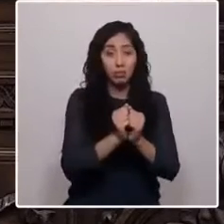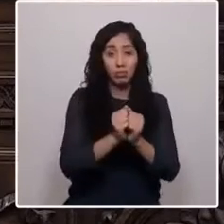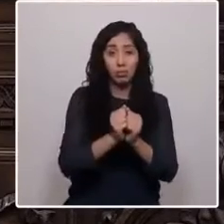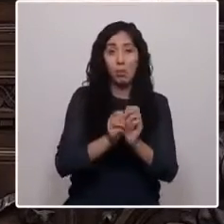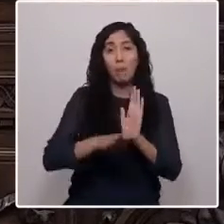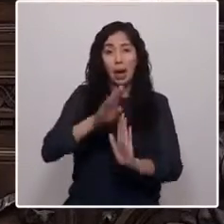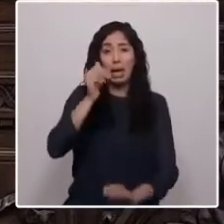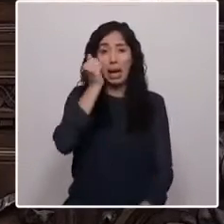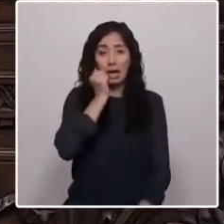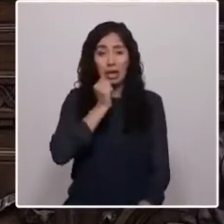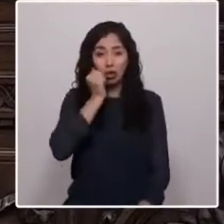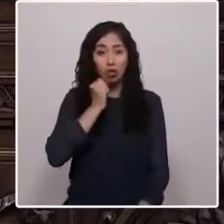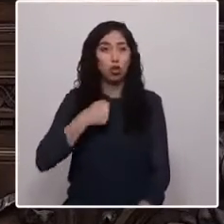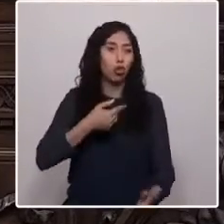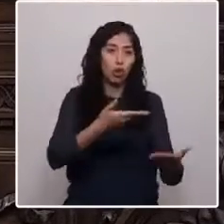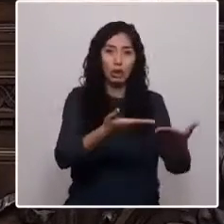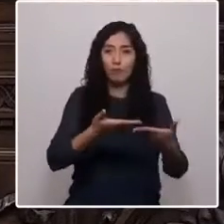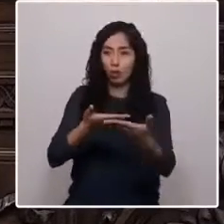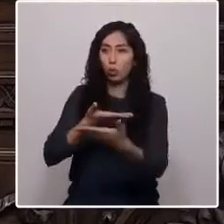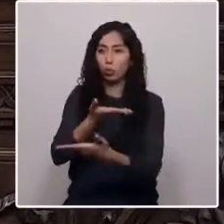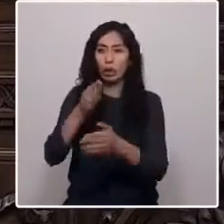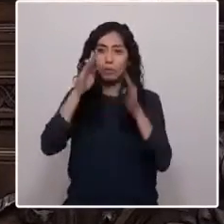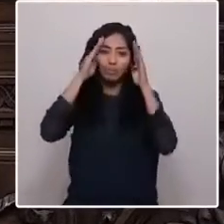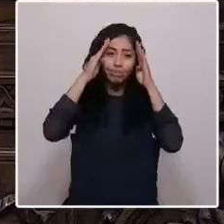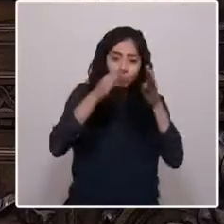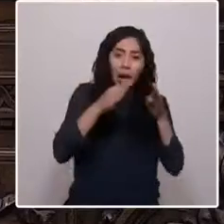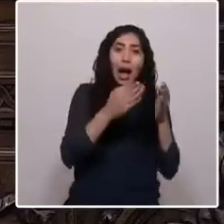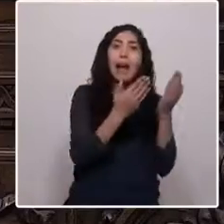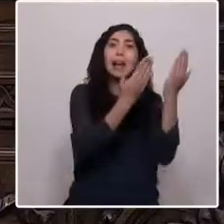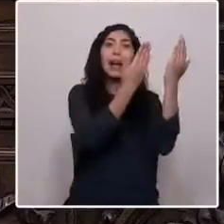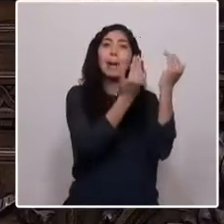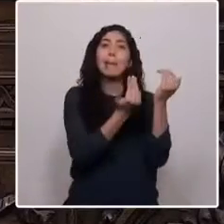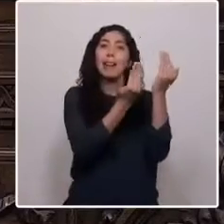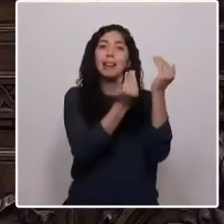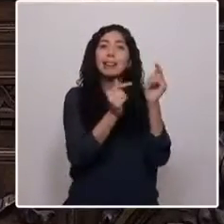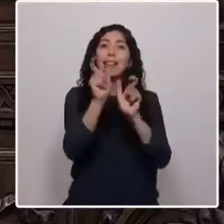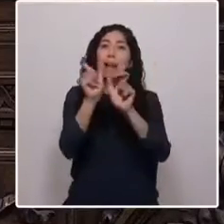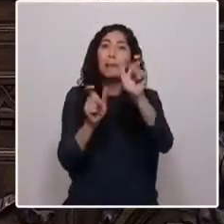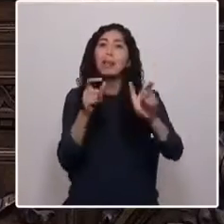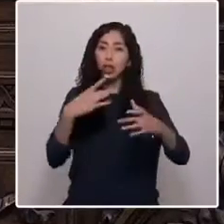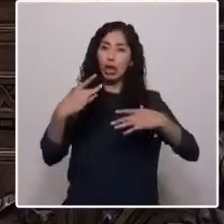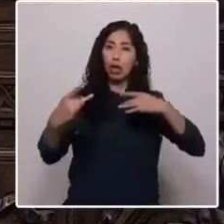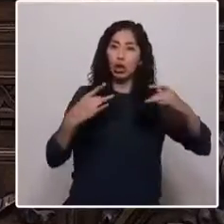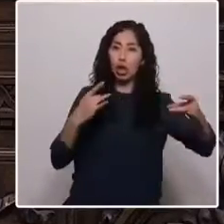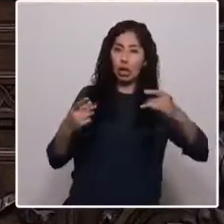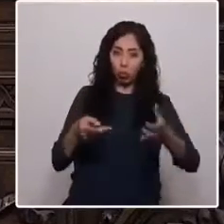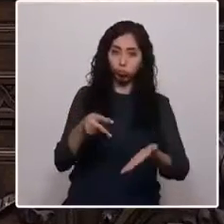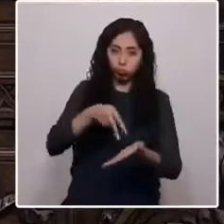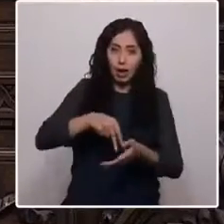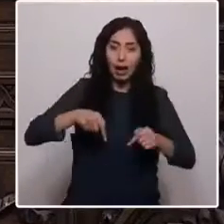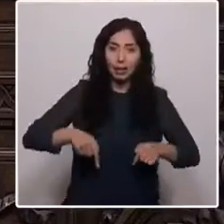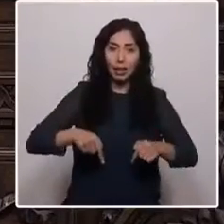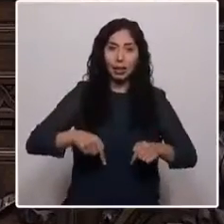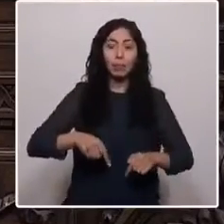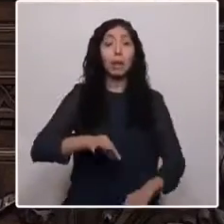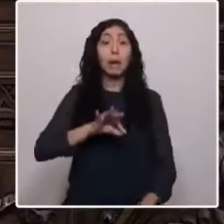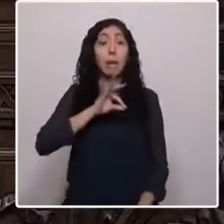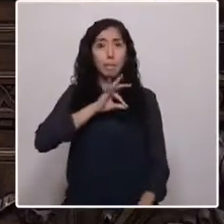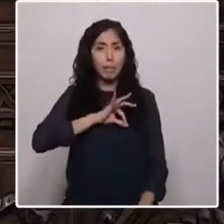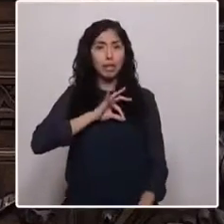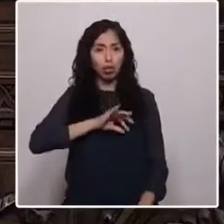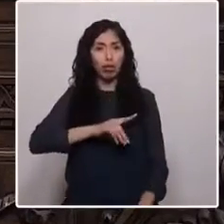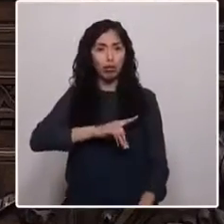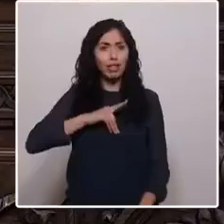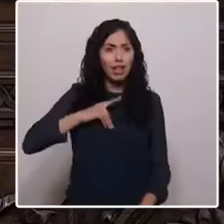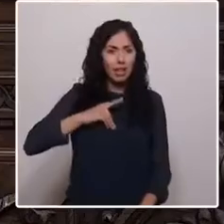a centrarnos en las esperanzas de la gente que nos trajo aquí. Una pensión digna es la que